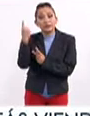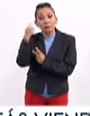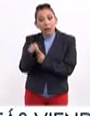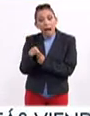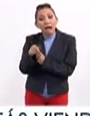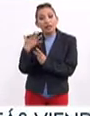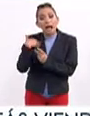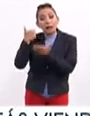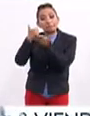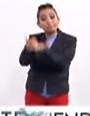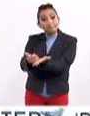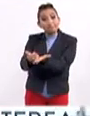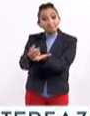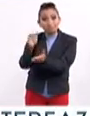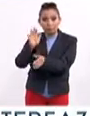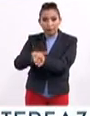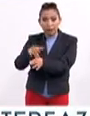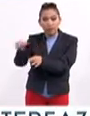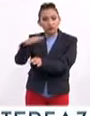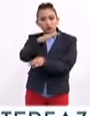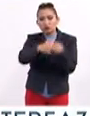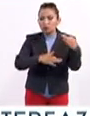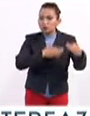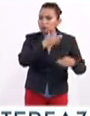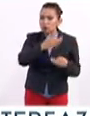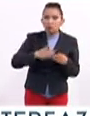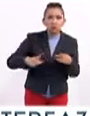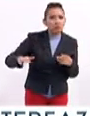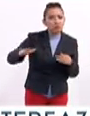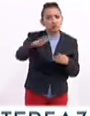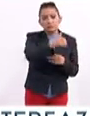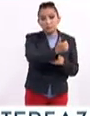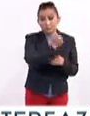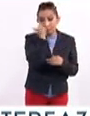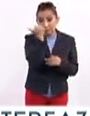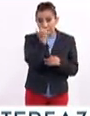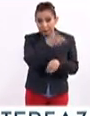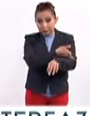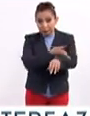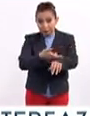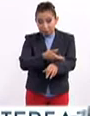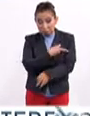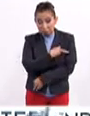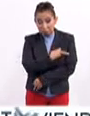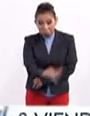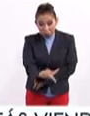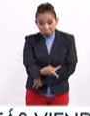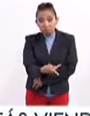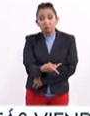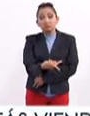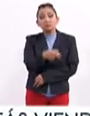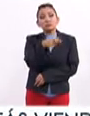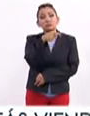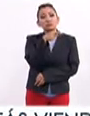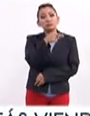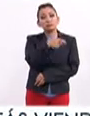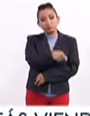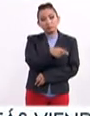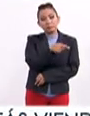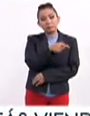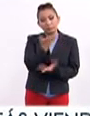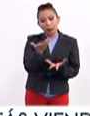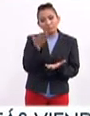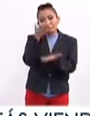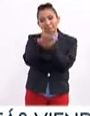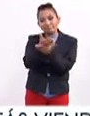para que se ayuden todos los estudiantes de familias de escasos recursos económicos, estén